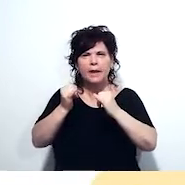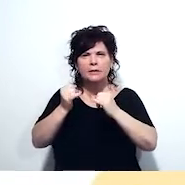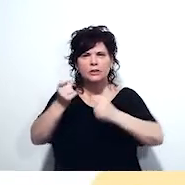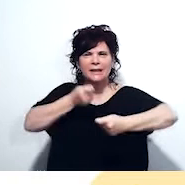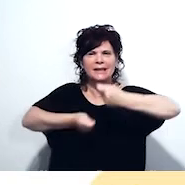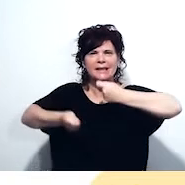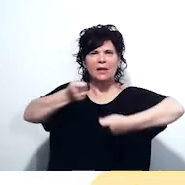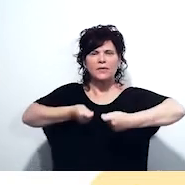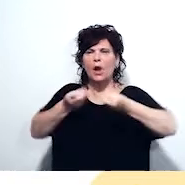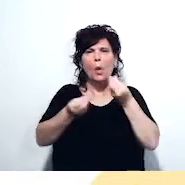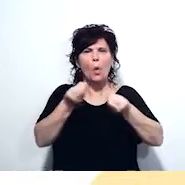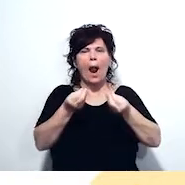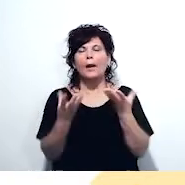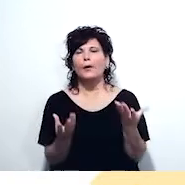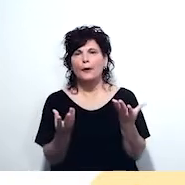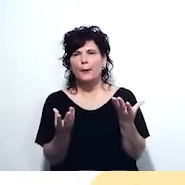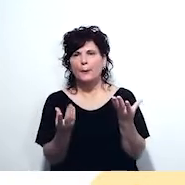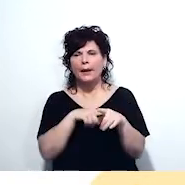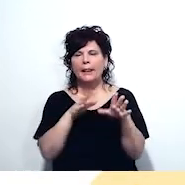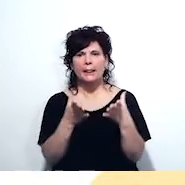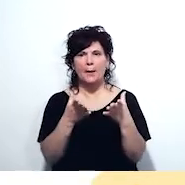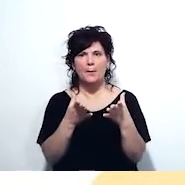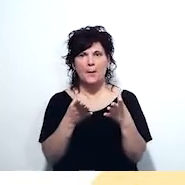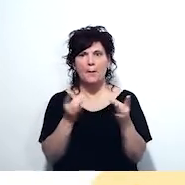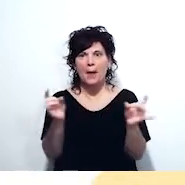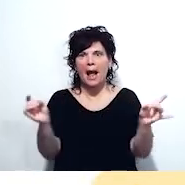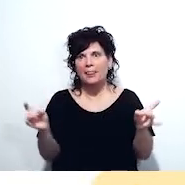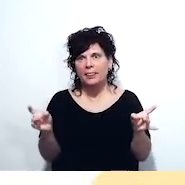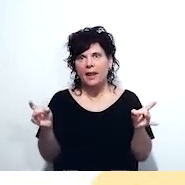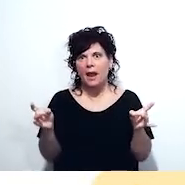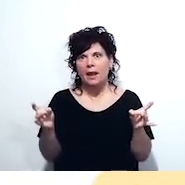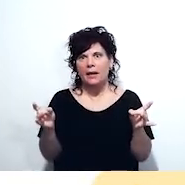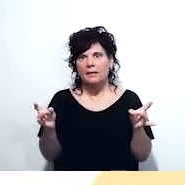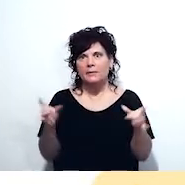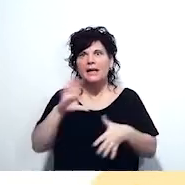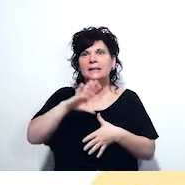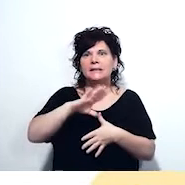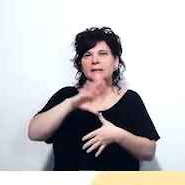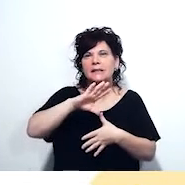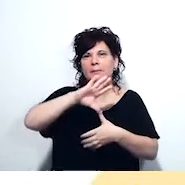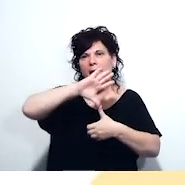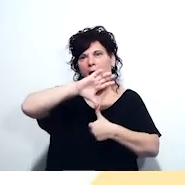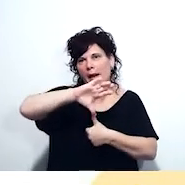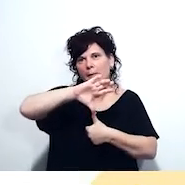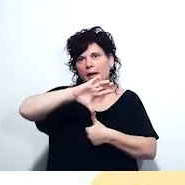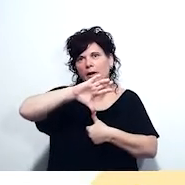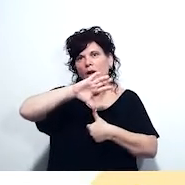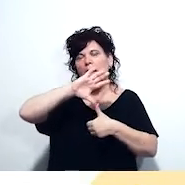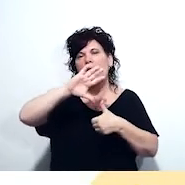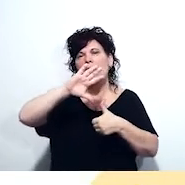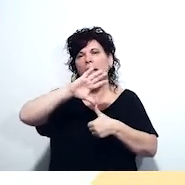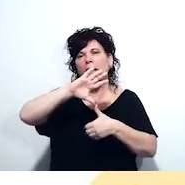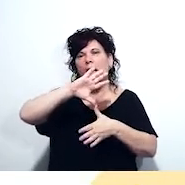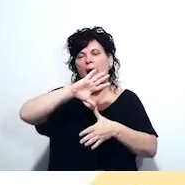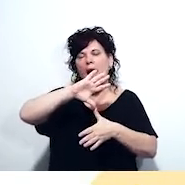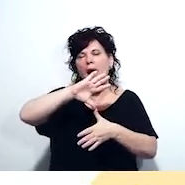trafican, y durante pandemia el mayor tráfico, por supuesto, siempre es entre América del Norte, Europa, y América del Norte y